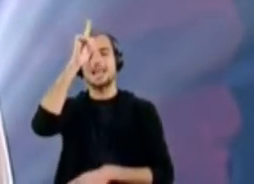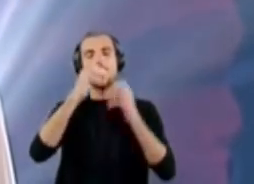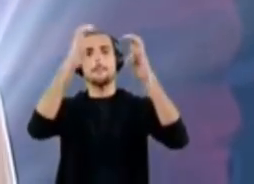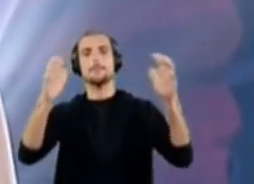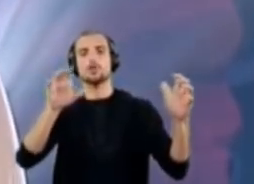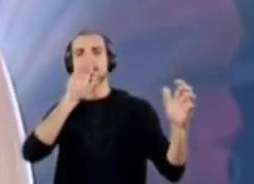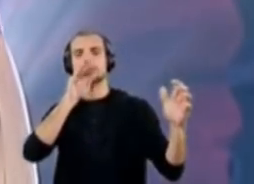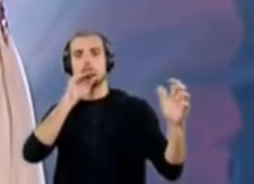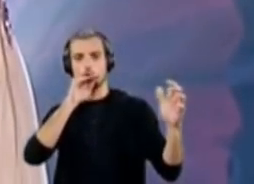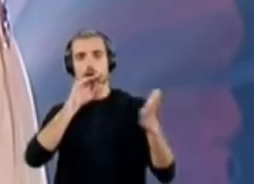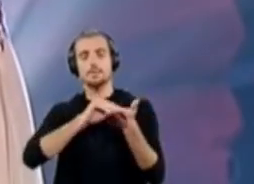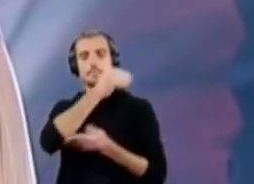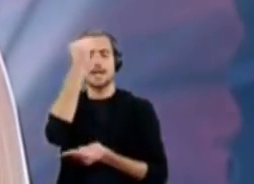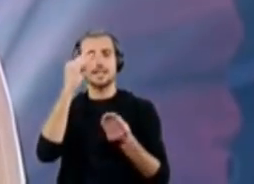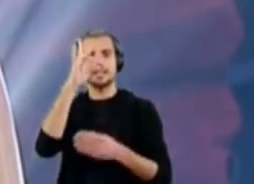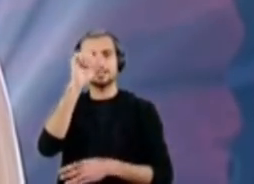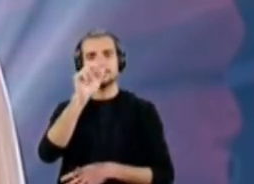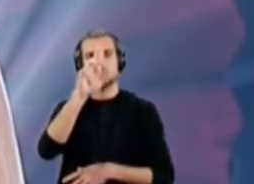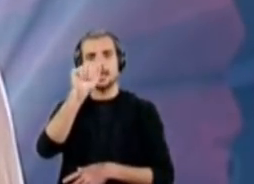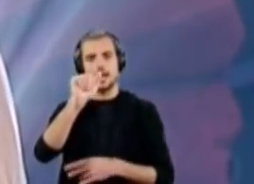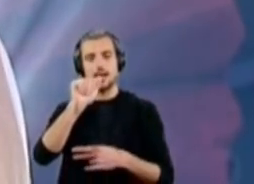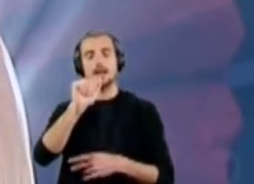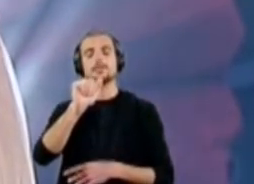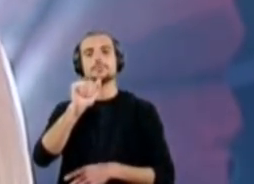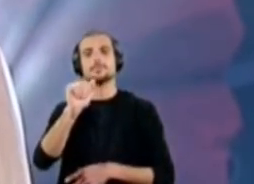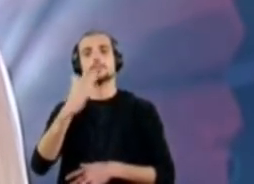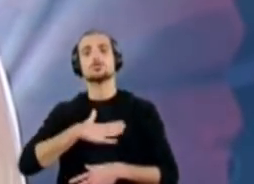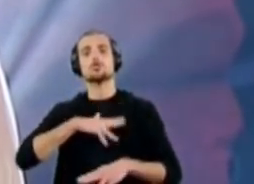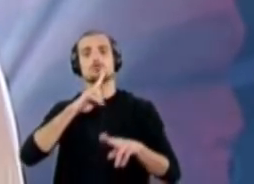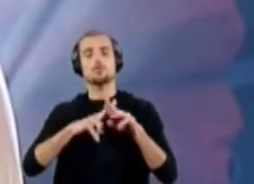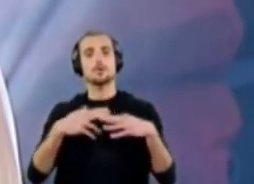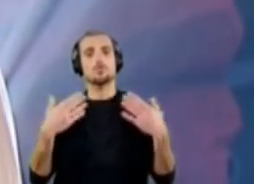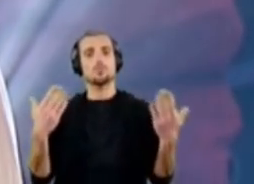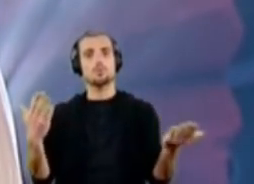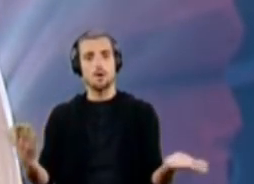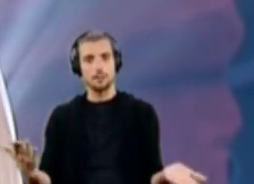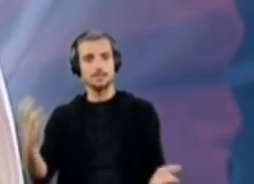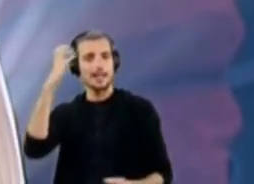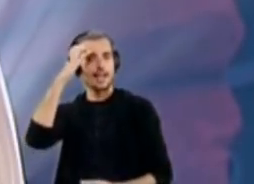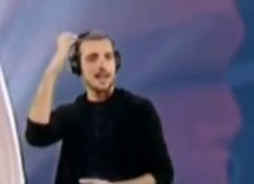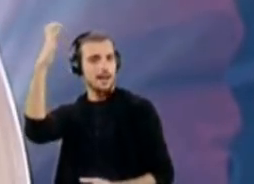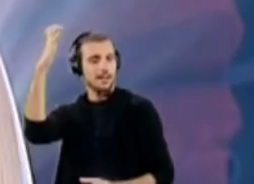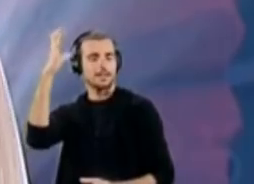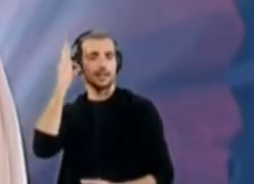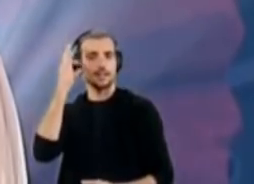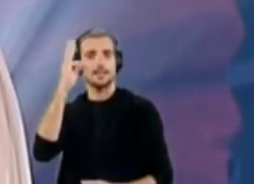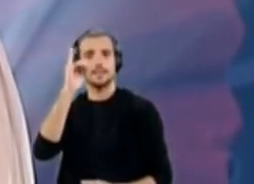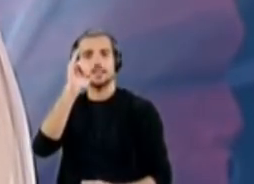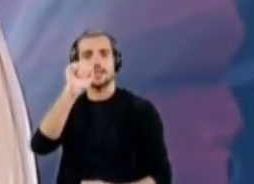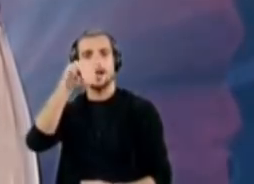con un maquillaje de Sara Hernández e Izaguirre con el título La Reina Tiamat.